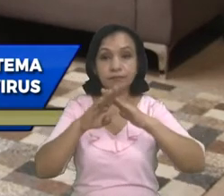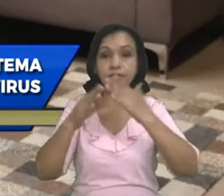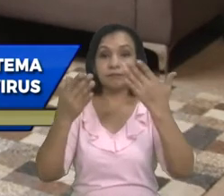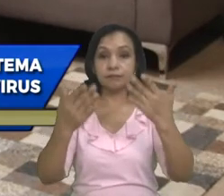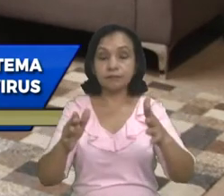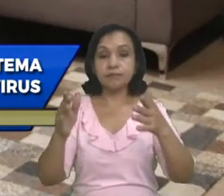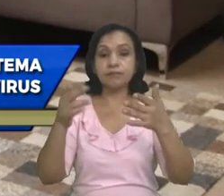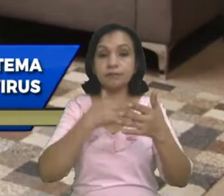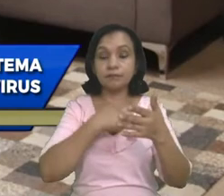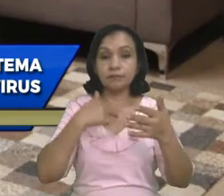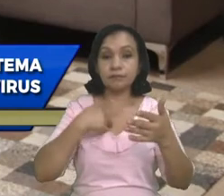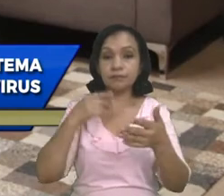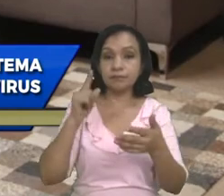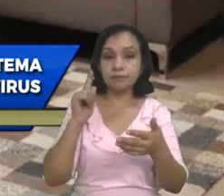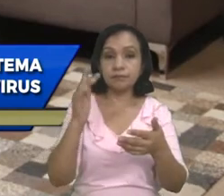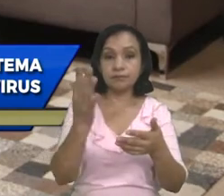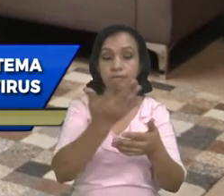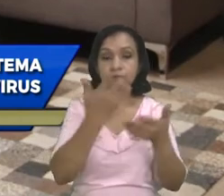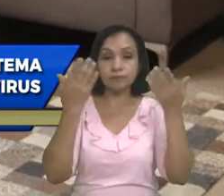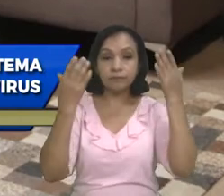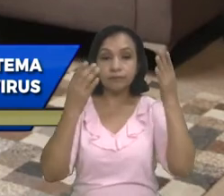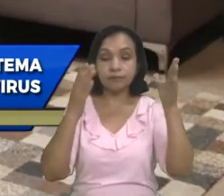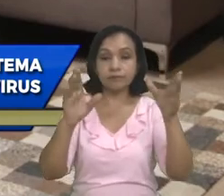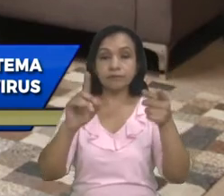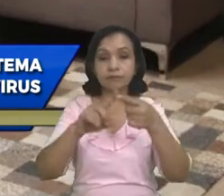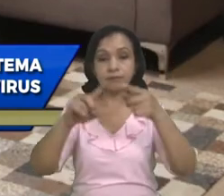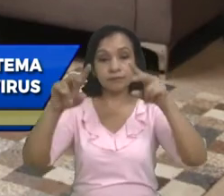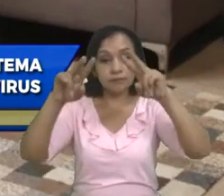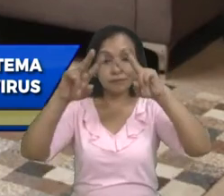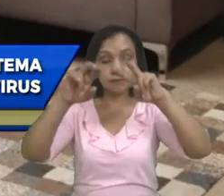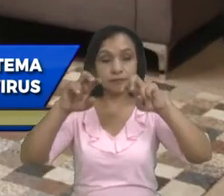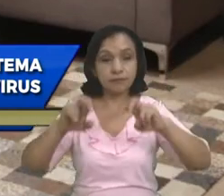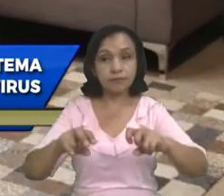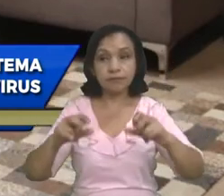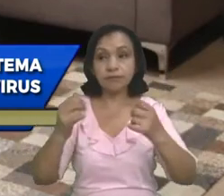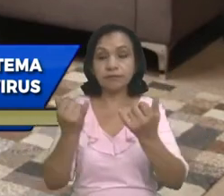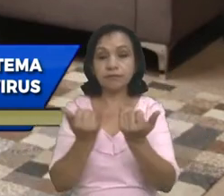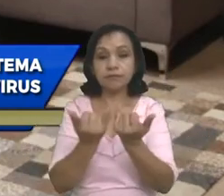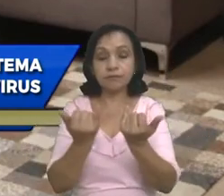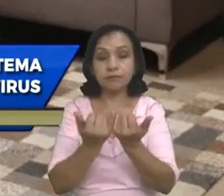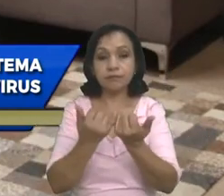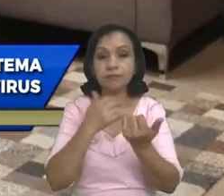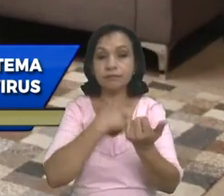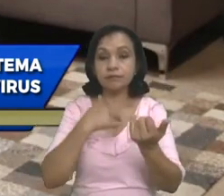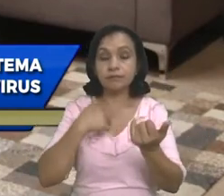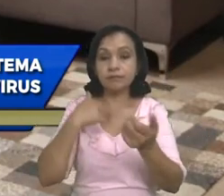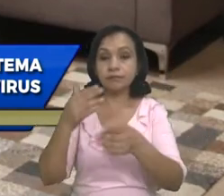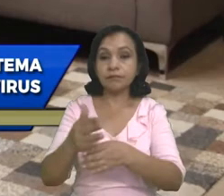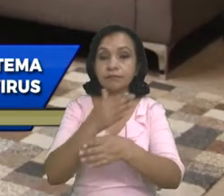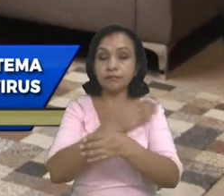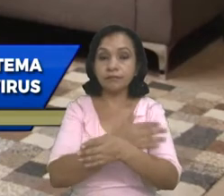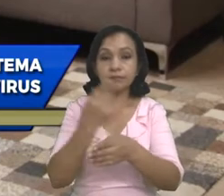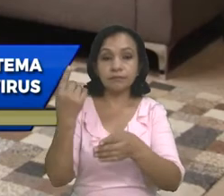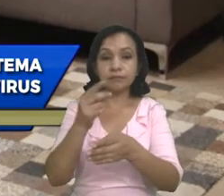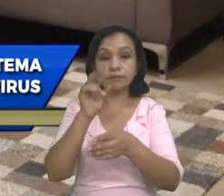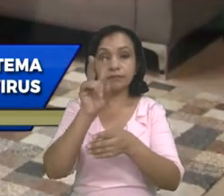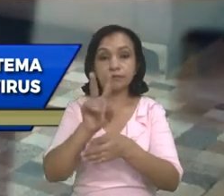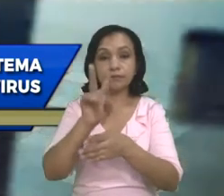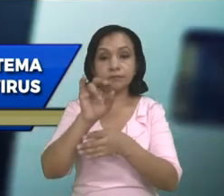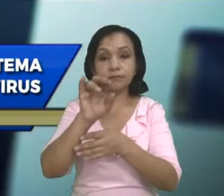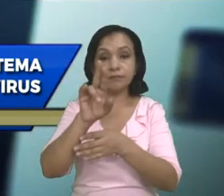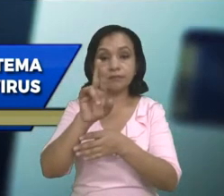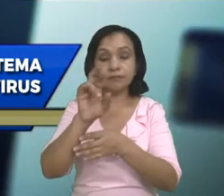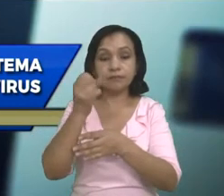preparado con todos los insumos hicimos un análisis de ciencia aquí en viniera a este este virus